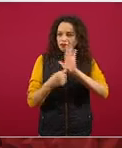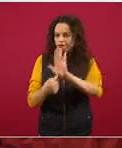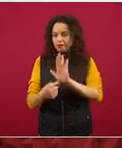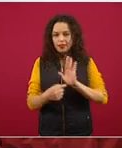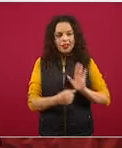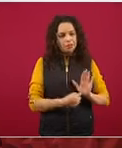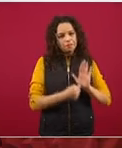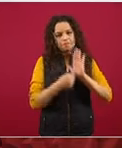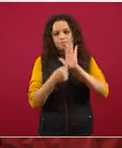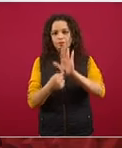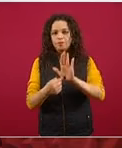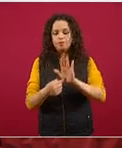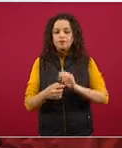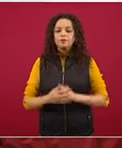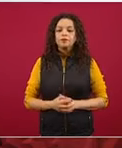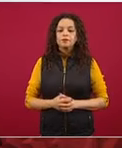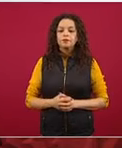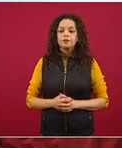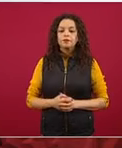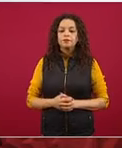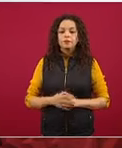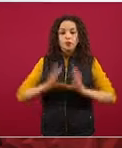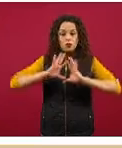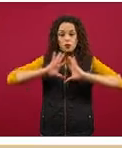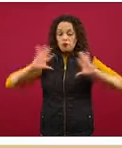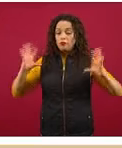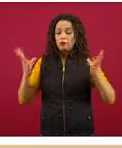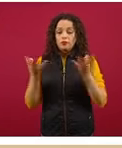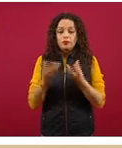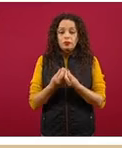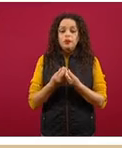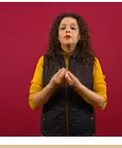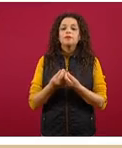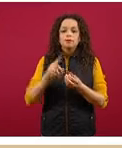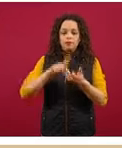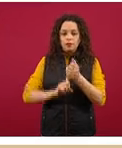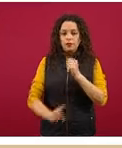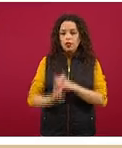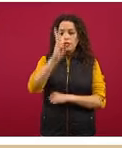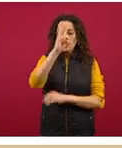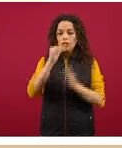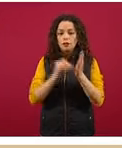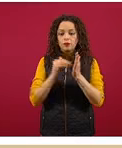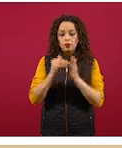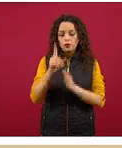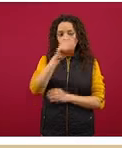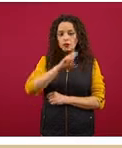dice que actualmente tenemos un total de